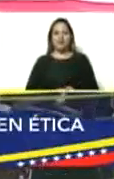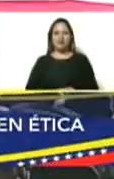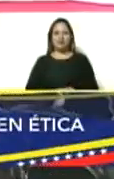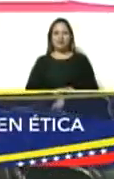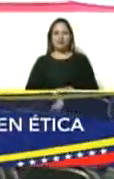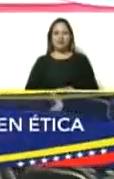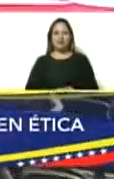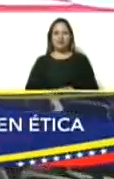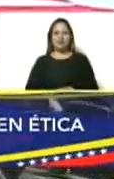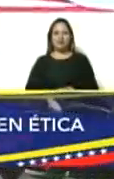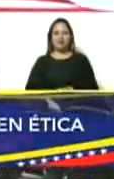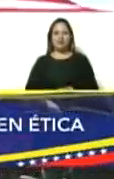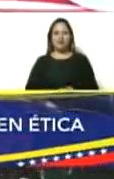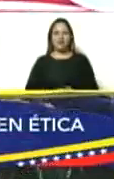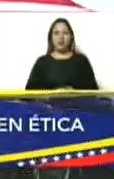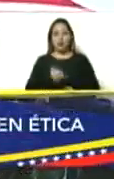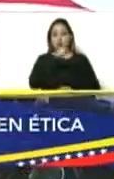buena gente,